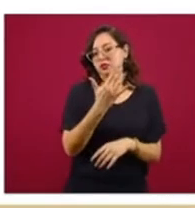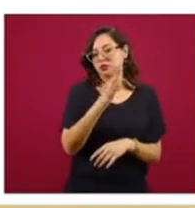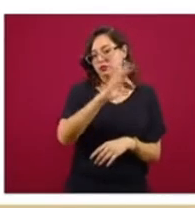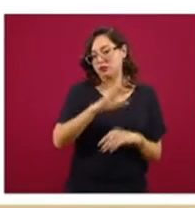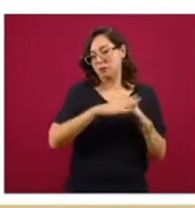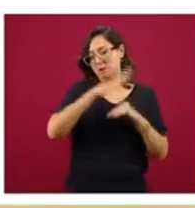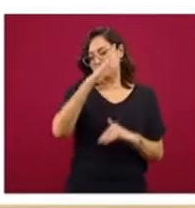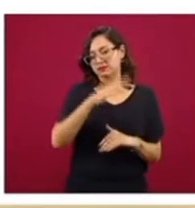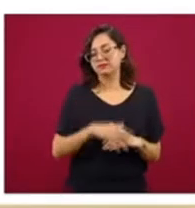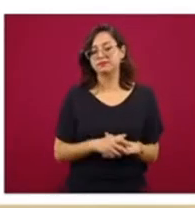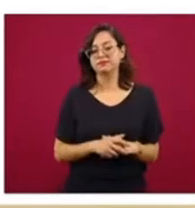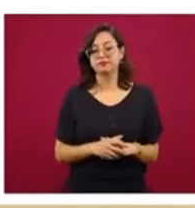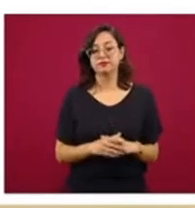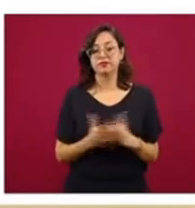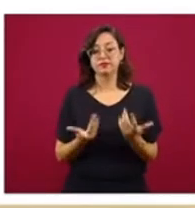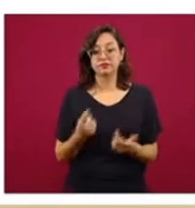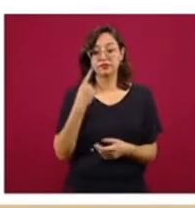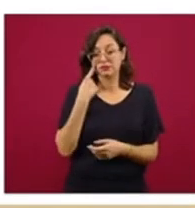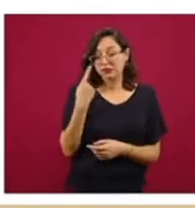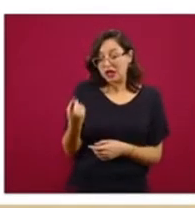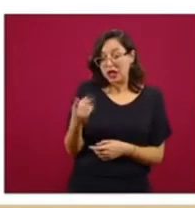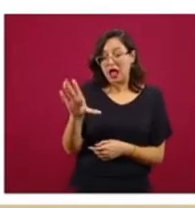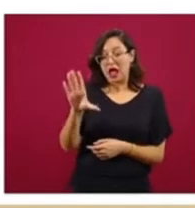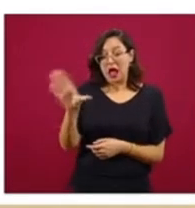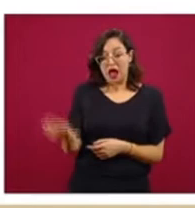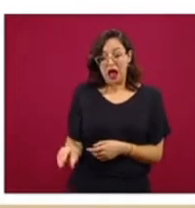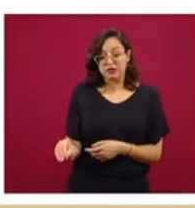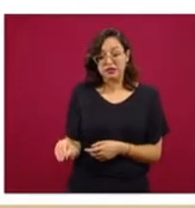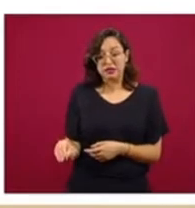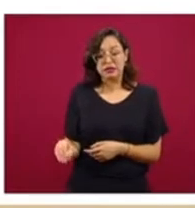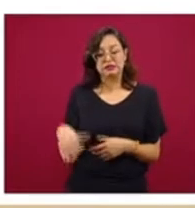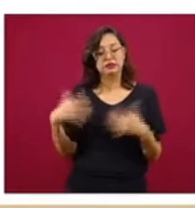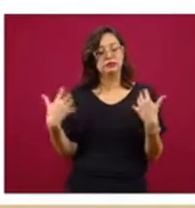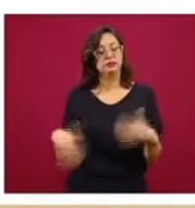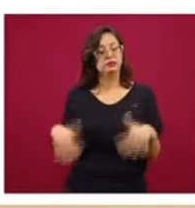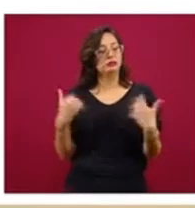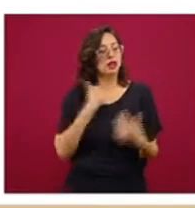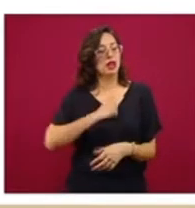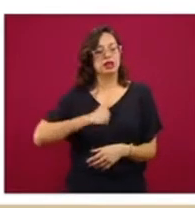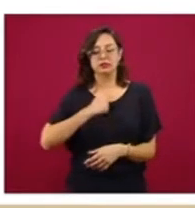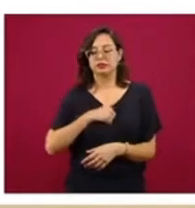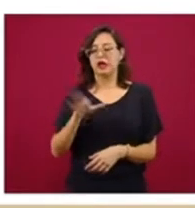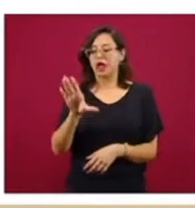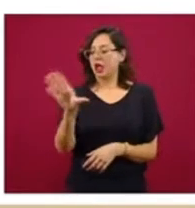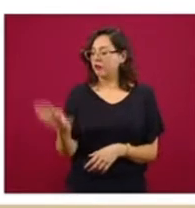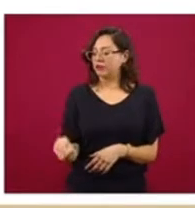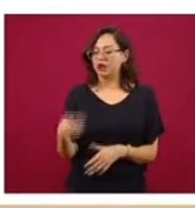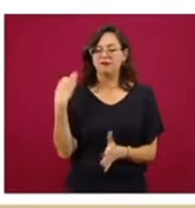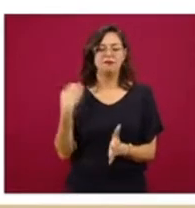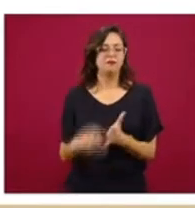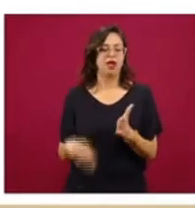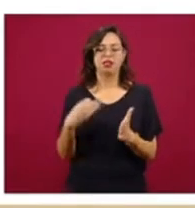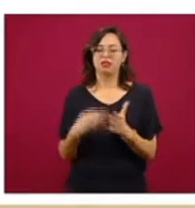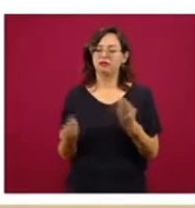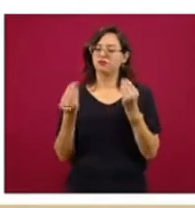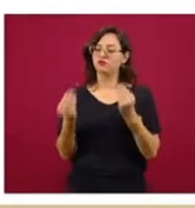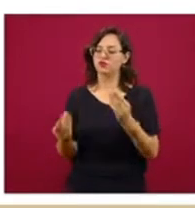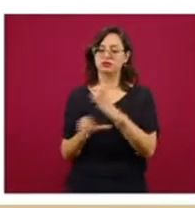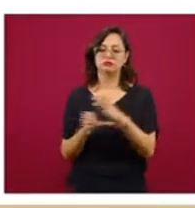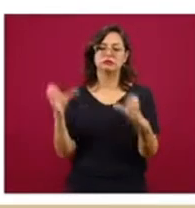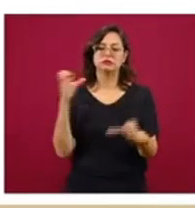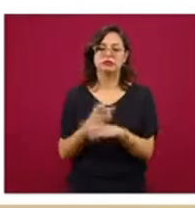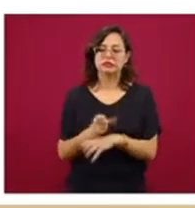incremento. Cuidado con África, desafortunadamente el continente africano tiene importantísimas carencias que la hacen